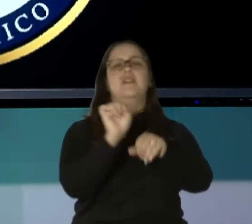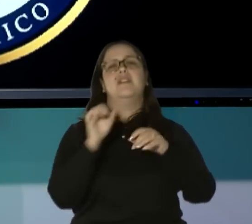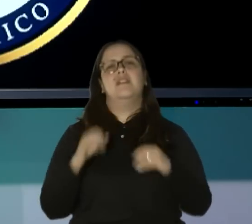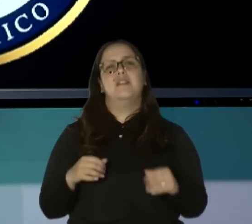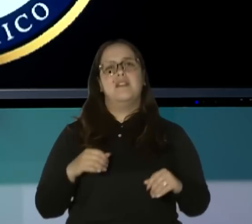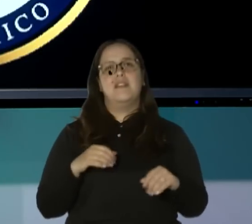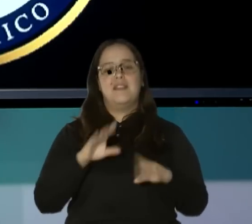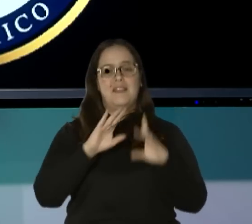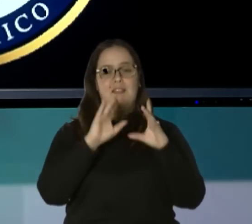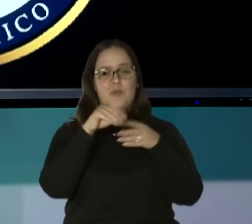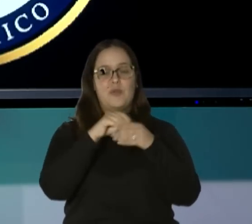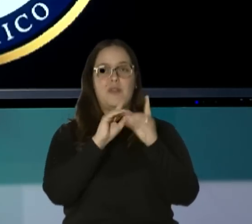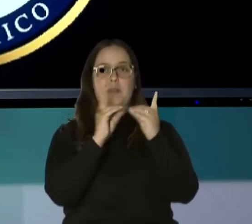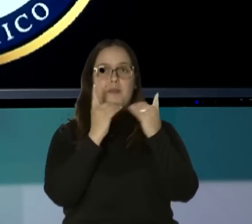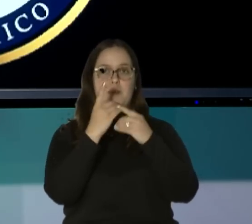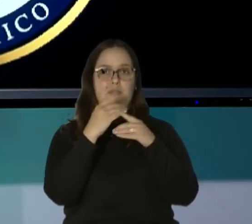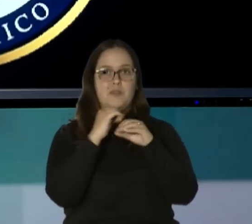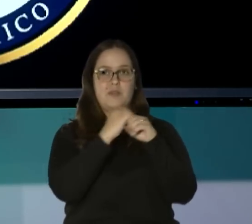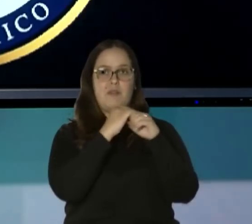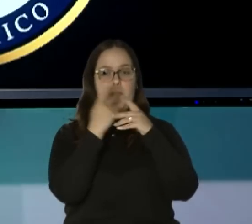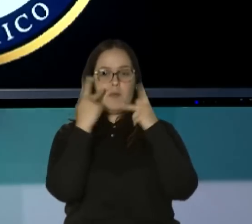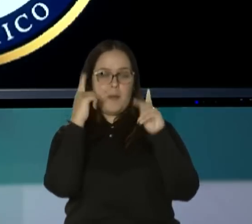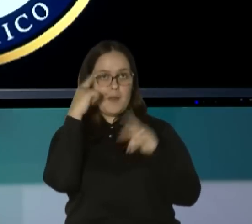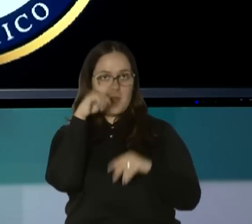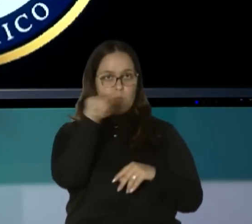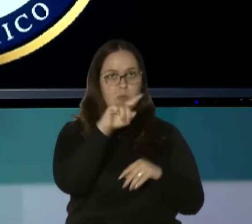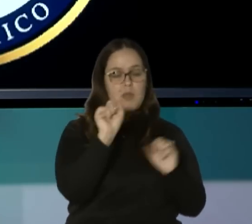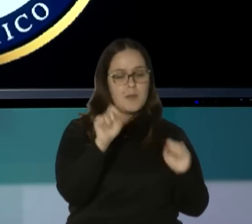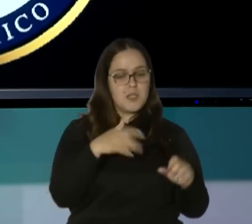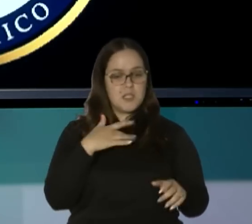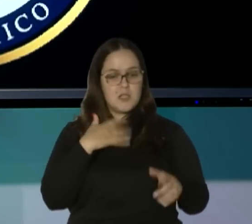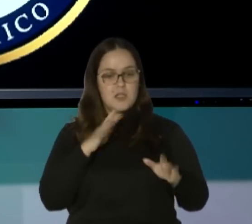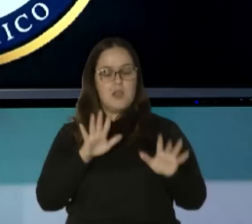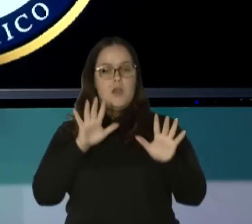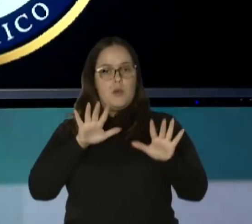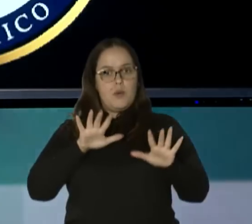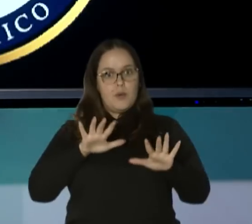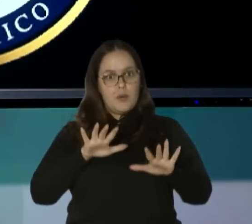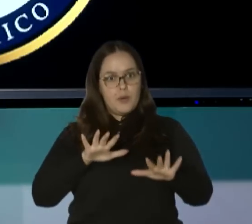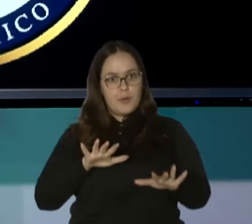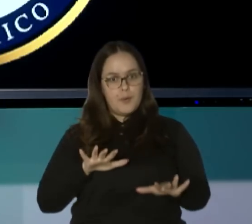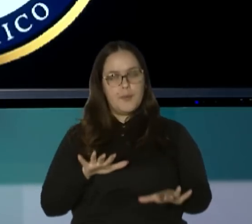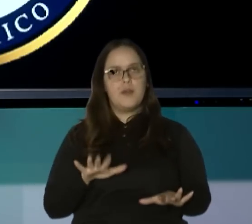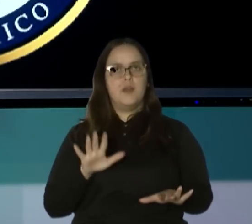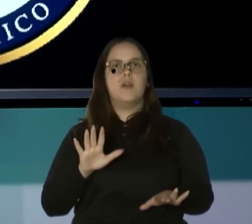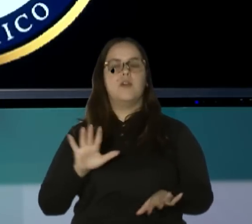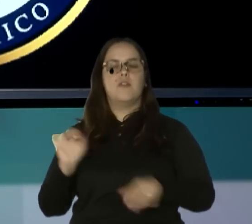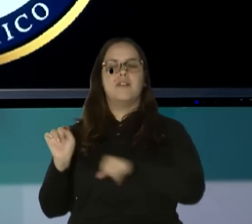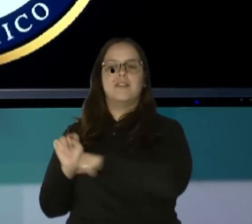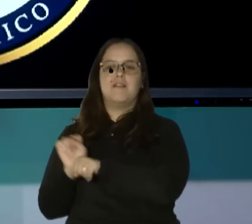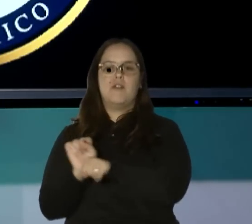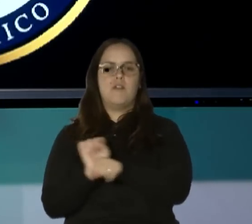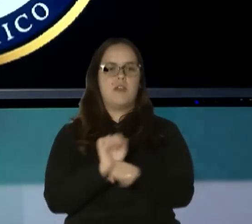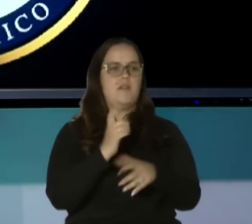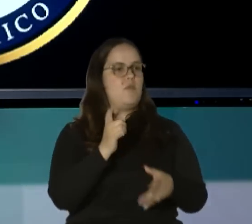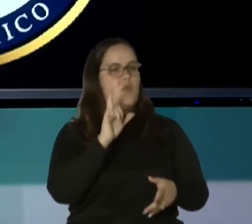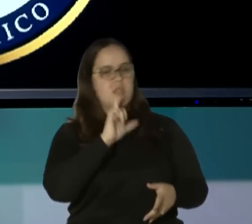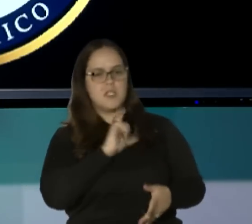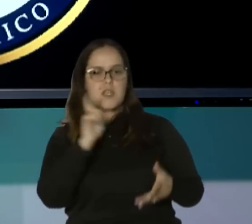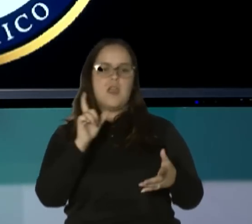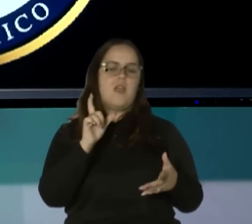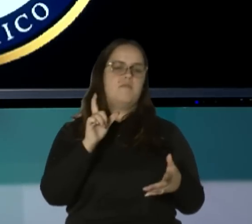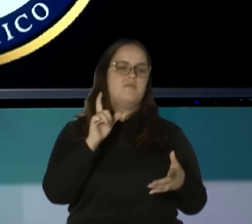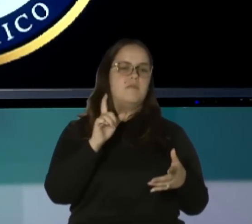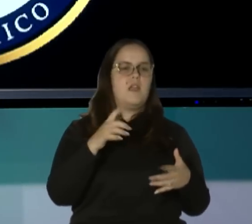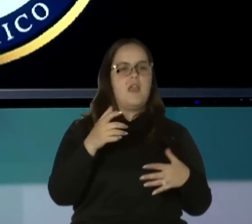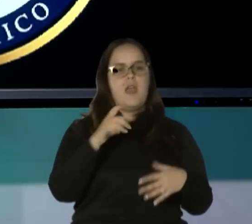usted se sienta más tranquilo con el trabajo que realizamos nosotros, los agentes del orden público, policía de Puerto Rico, como